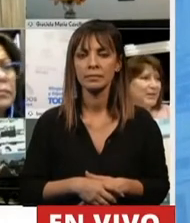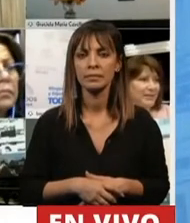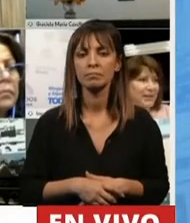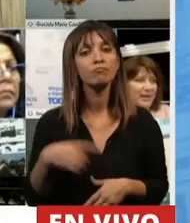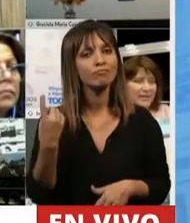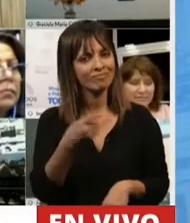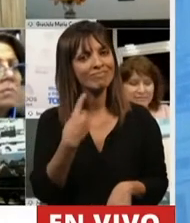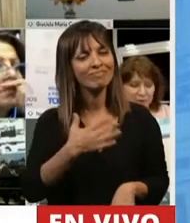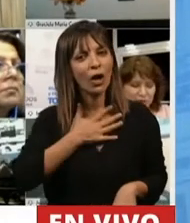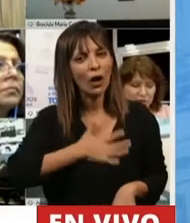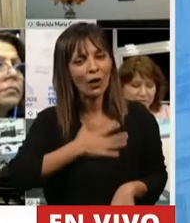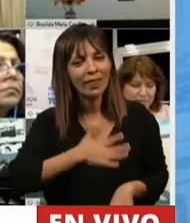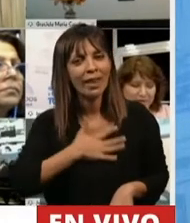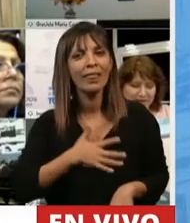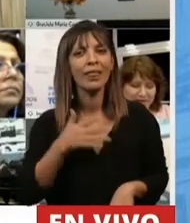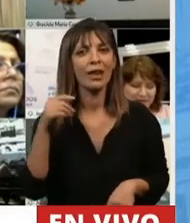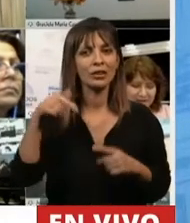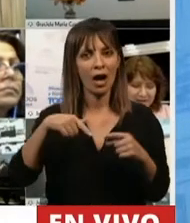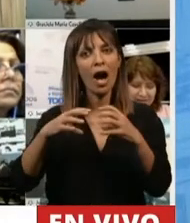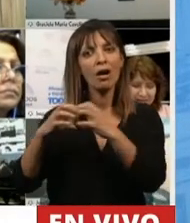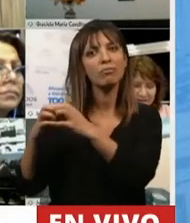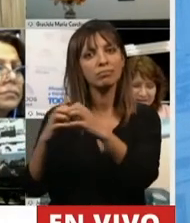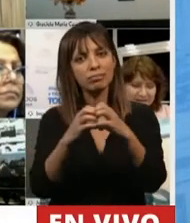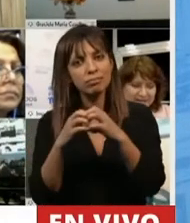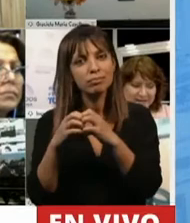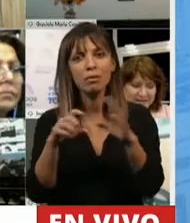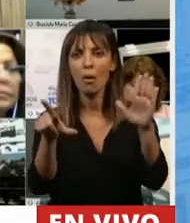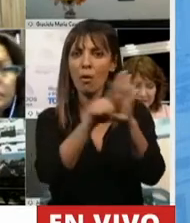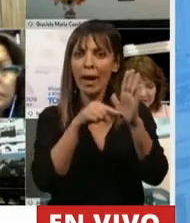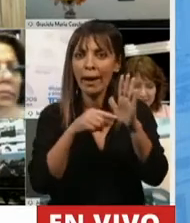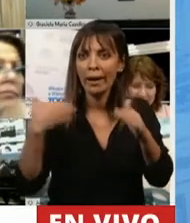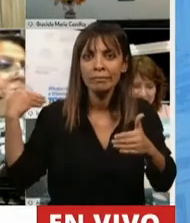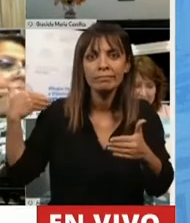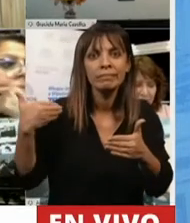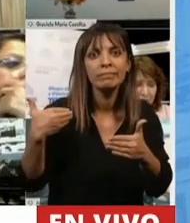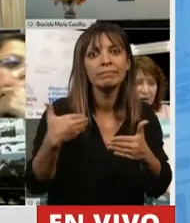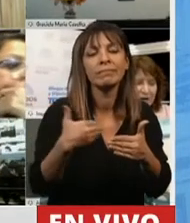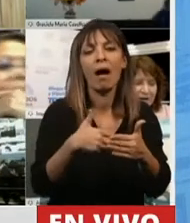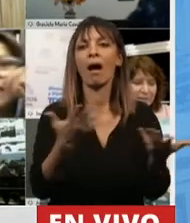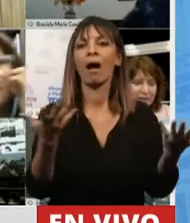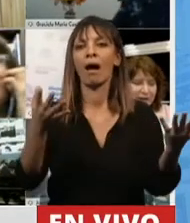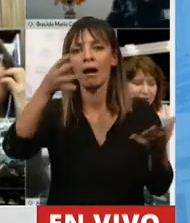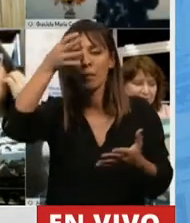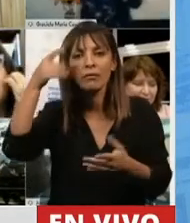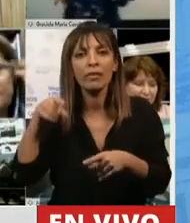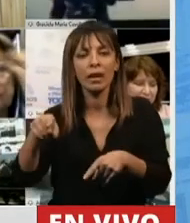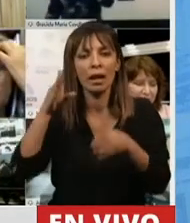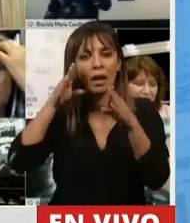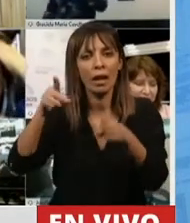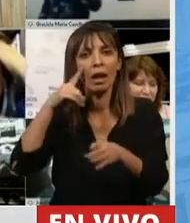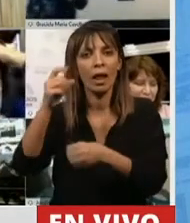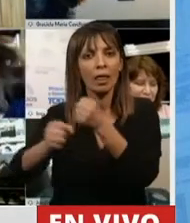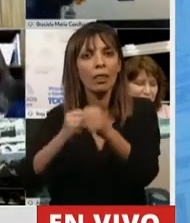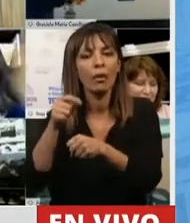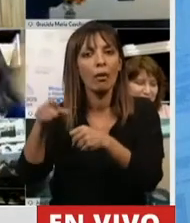nos pone muy contentos estar tratando esta ley tan esperada del sector de la industria del conocimiento, de que se